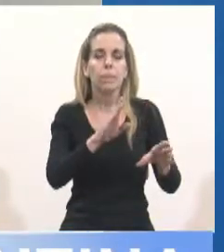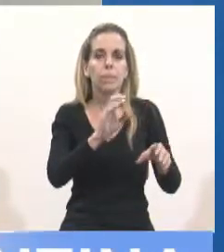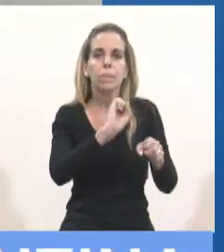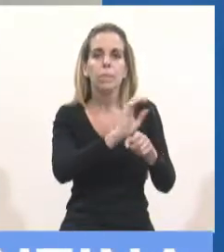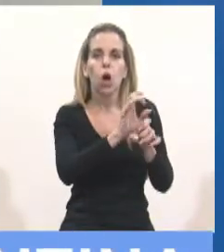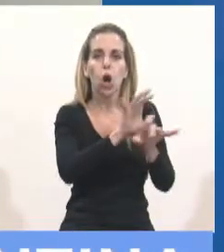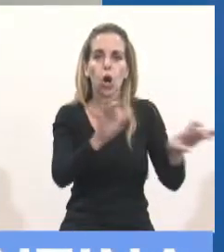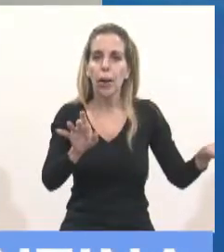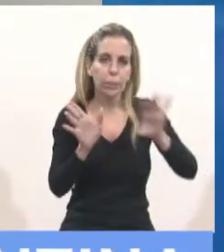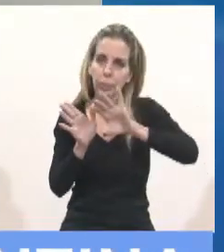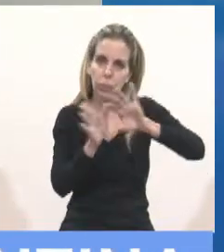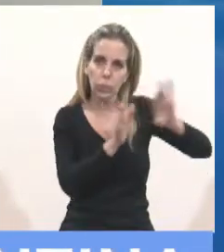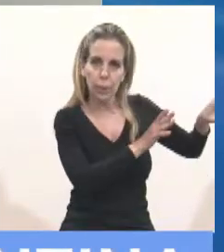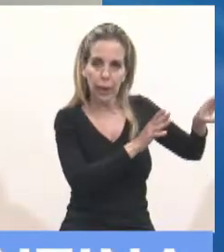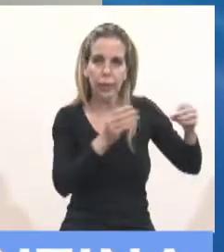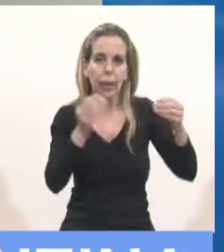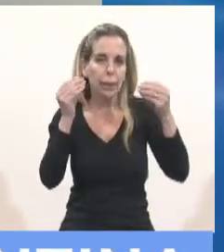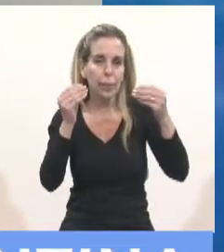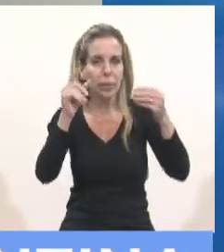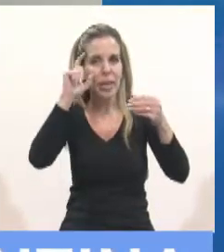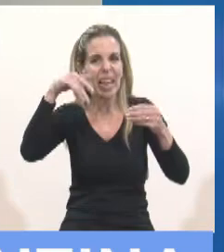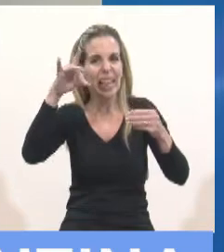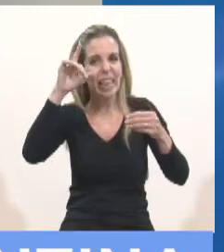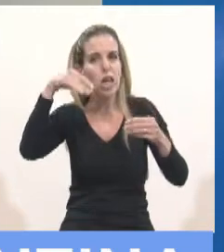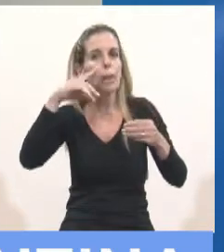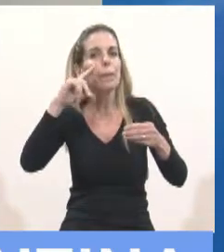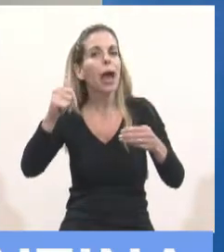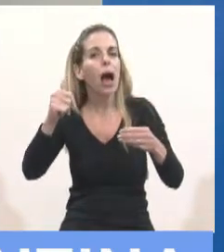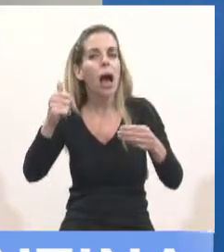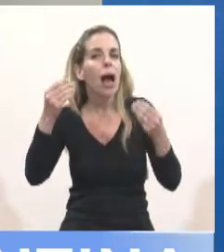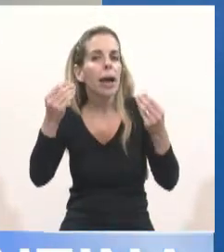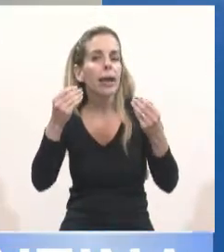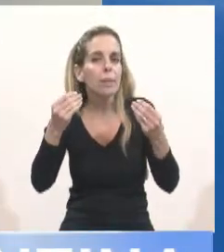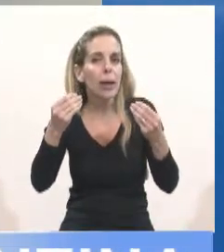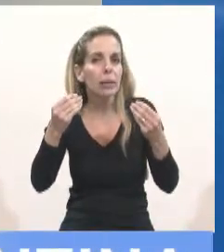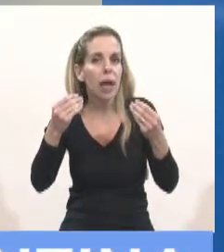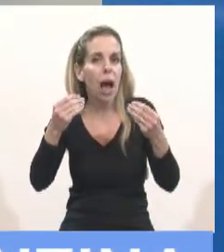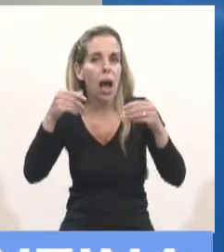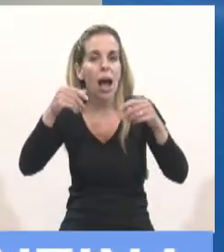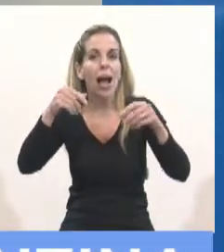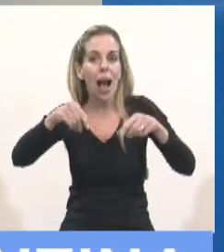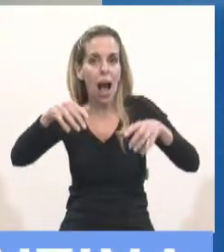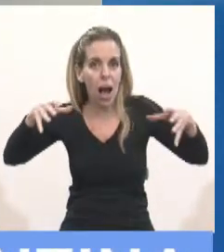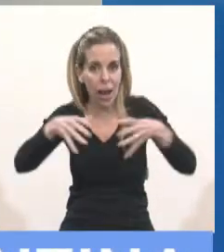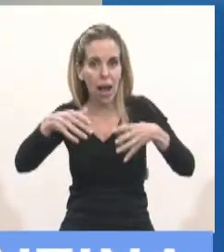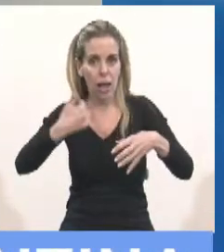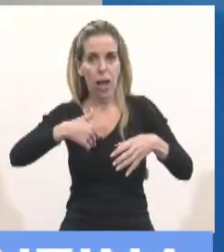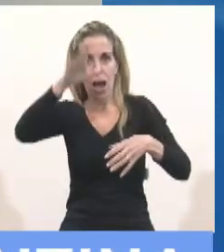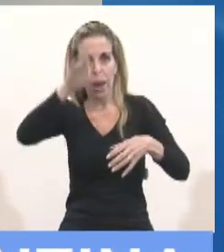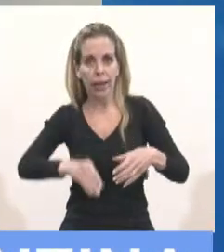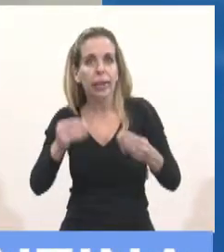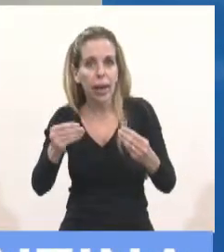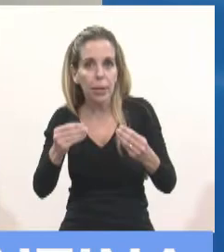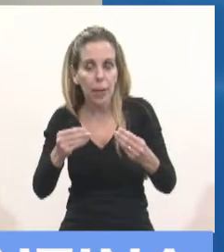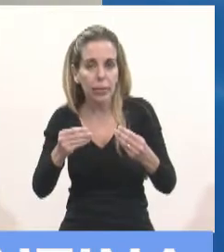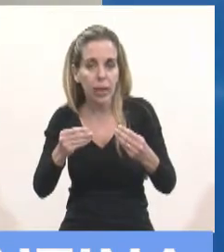referirme a la endemia, es decir, al carácter endémico de algunos de